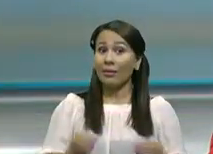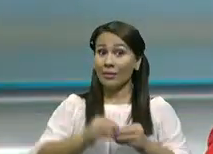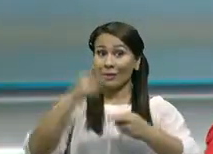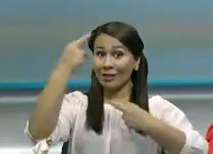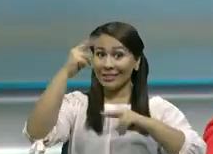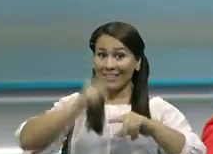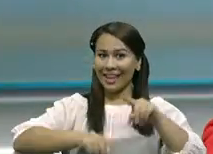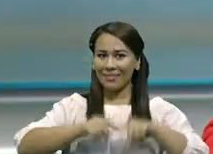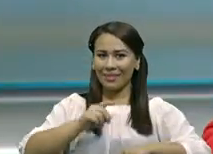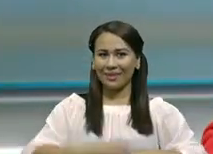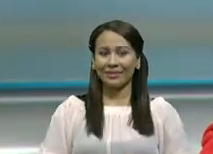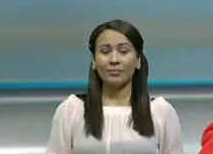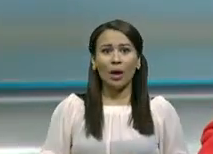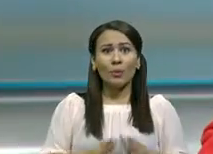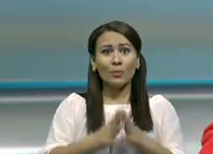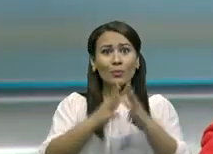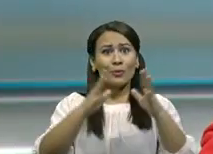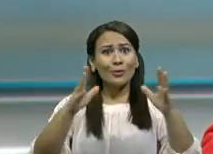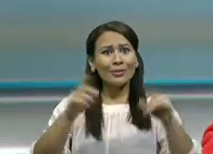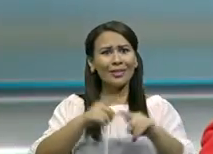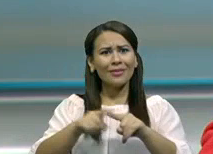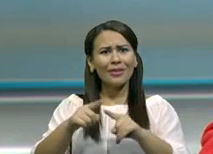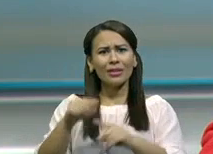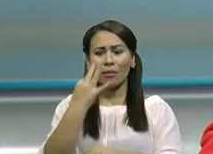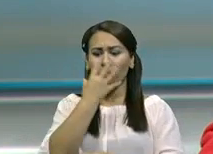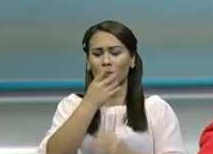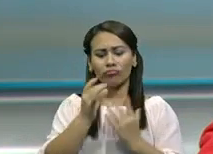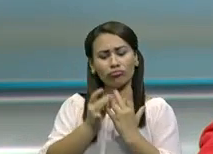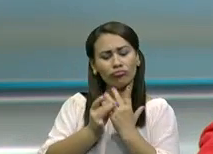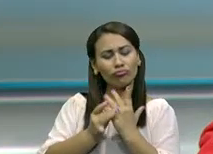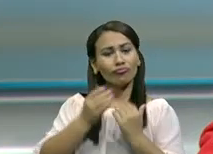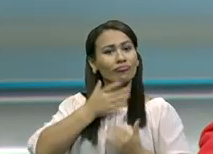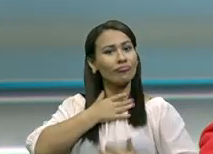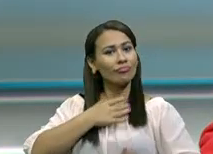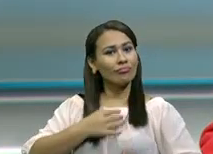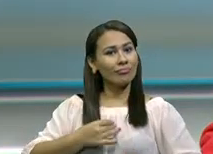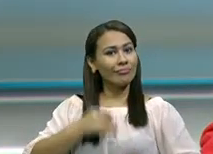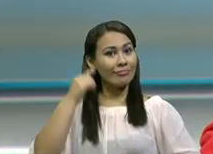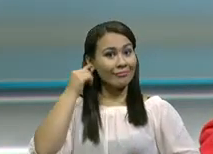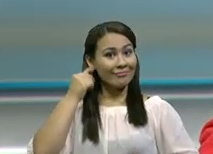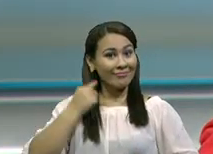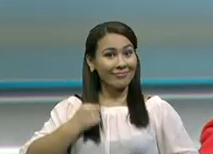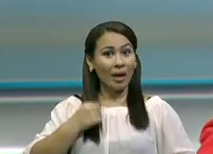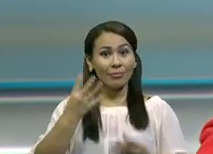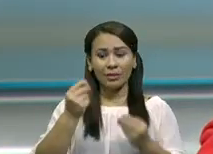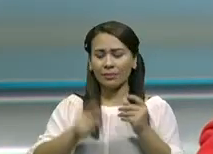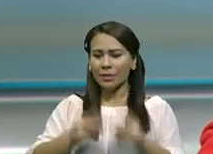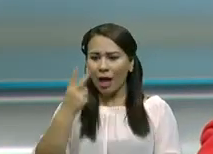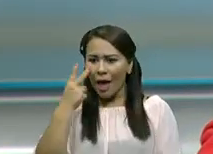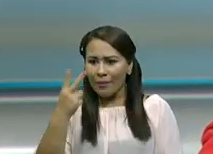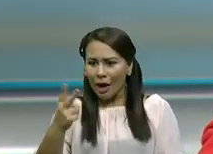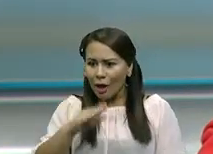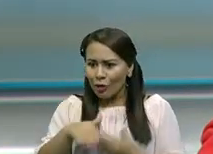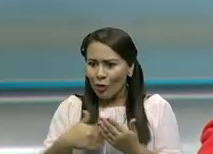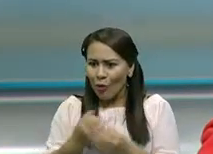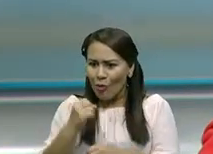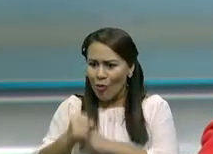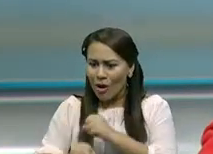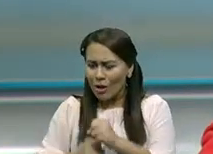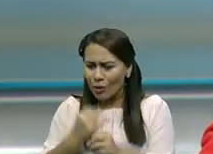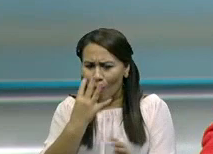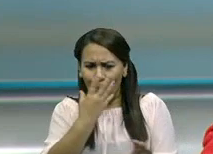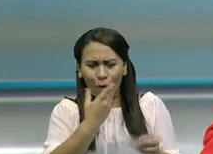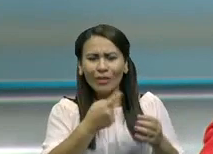noticias, amigos. La inmensa variedad de joyas finas elaboradas en la ciudad de Cuenca atrae a visitantes todo el año. Las